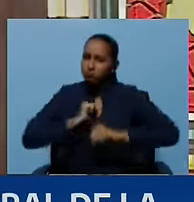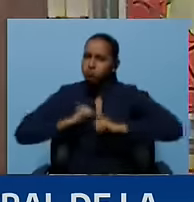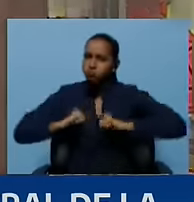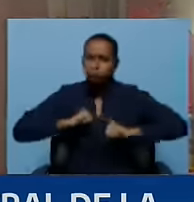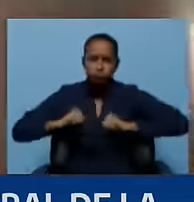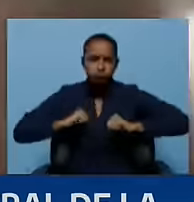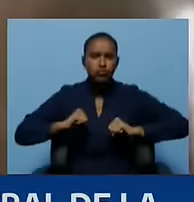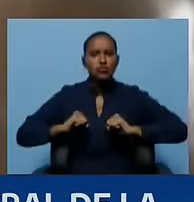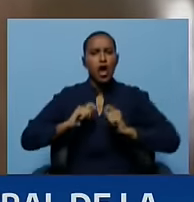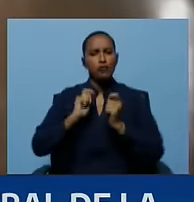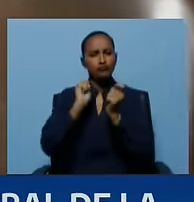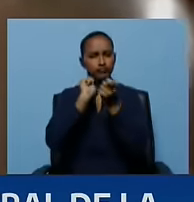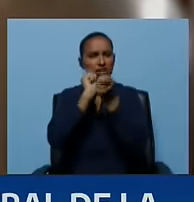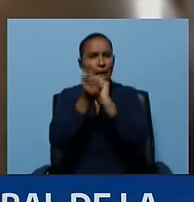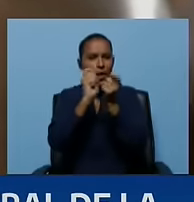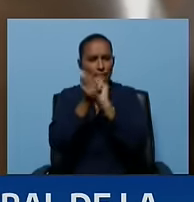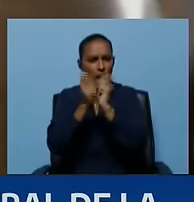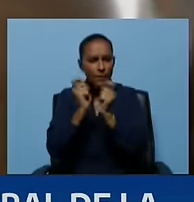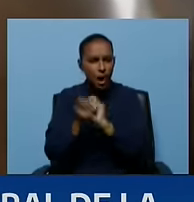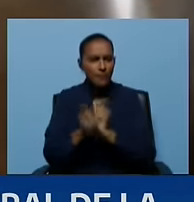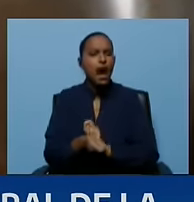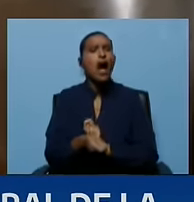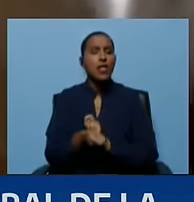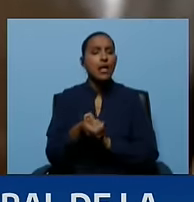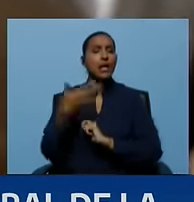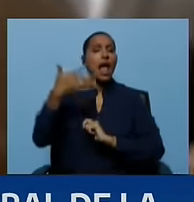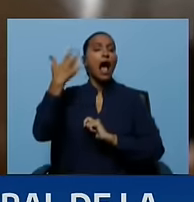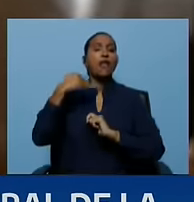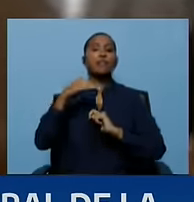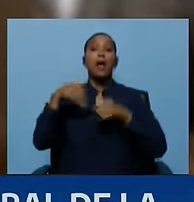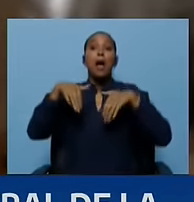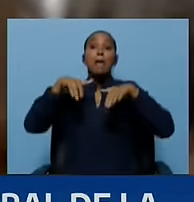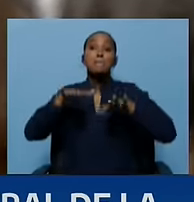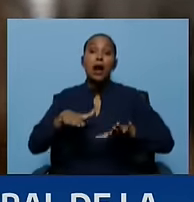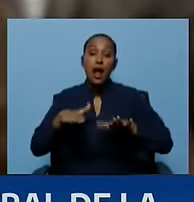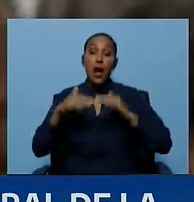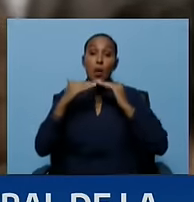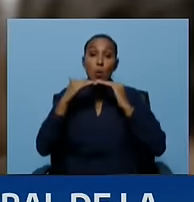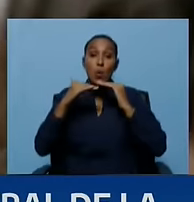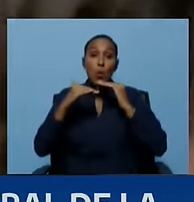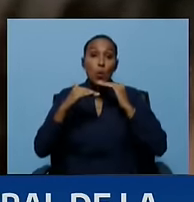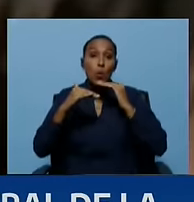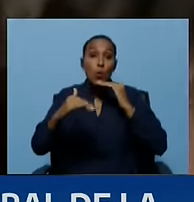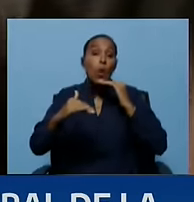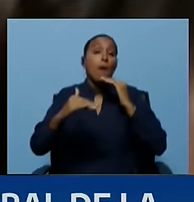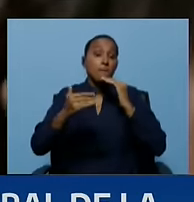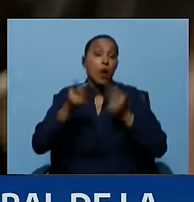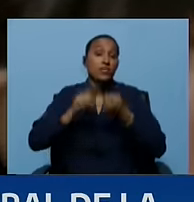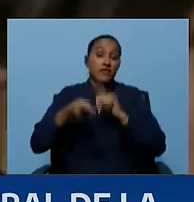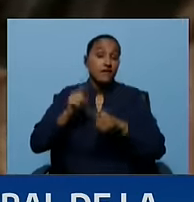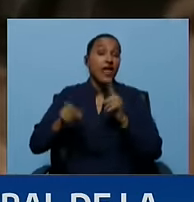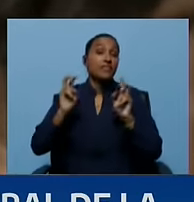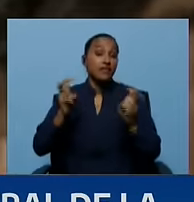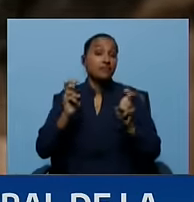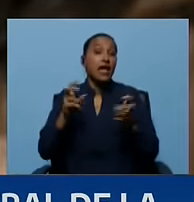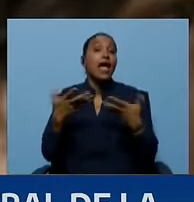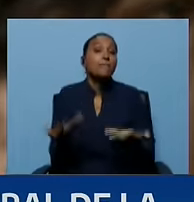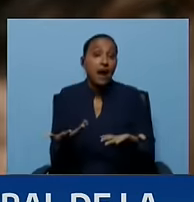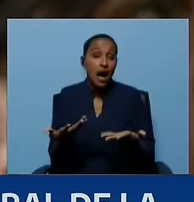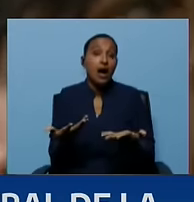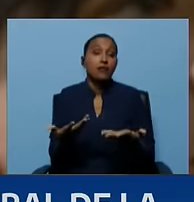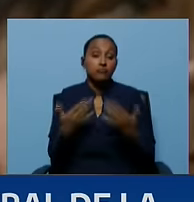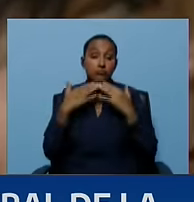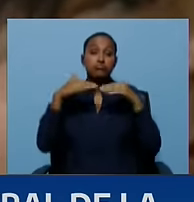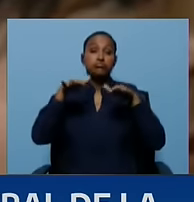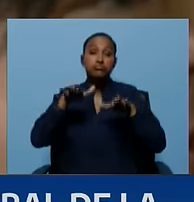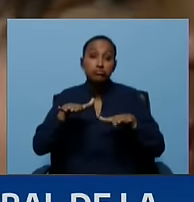los cambios que estaban retardados por diversos motivos que nos llevaron a reproducir